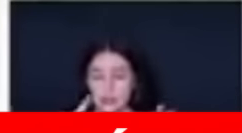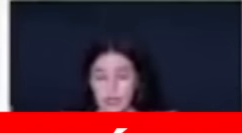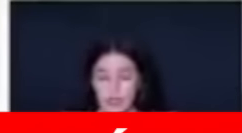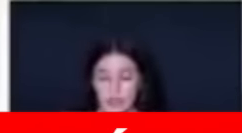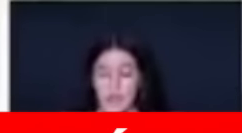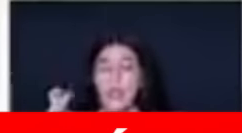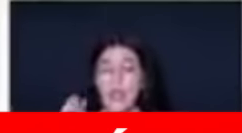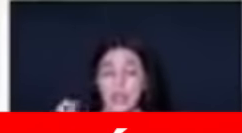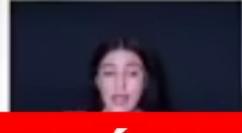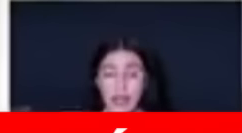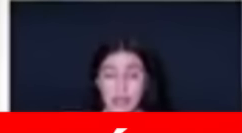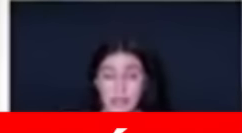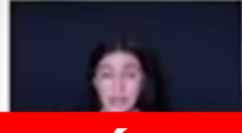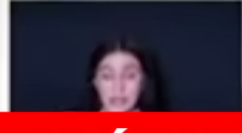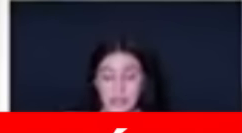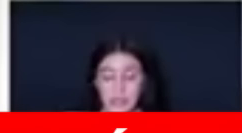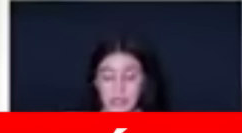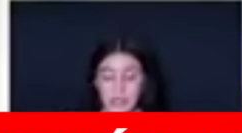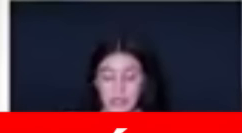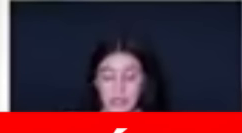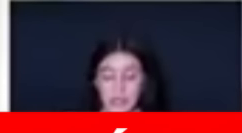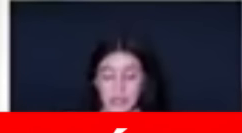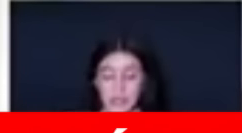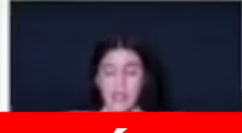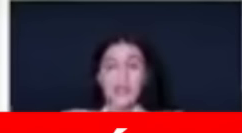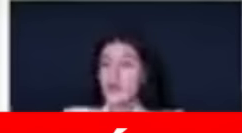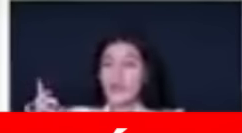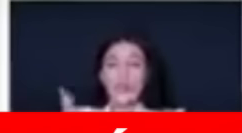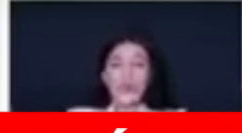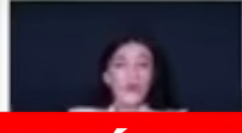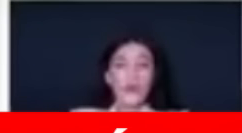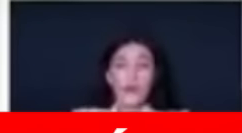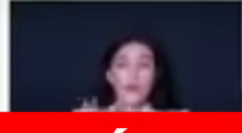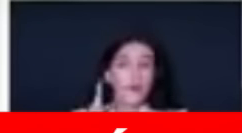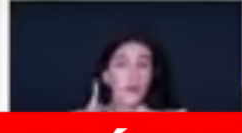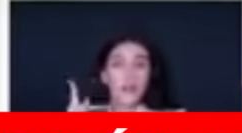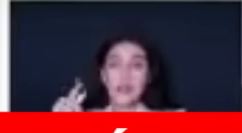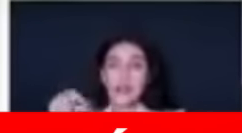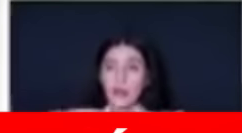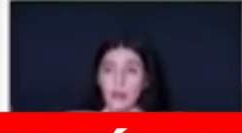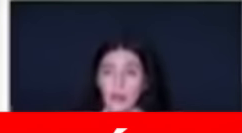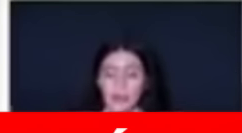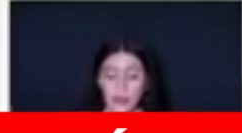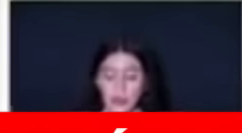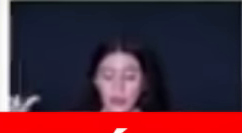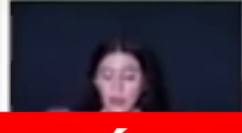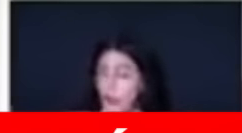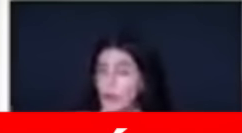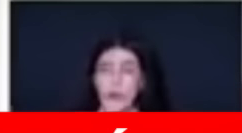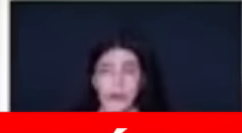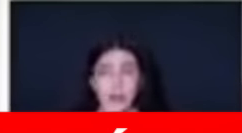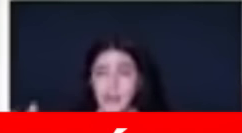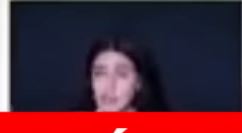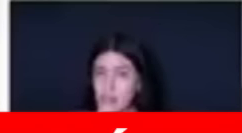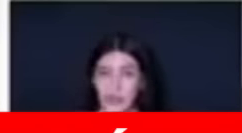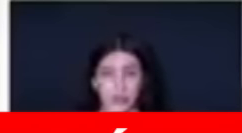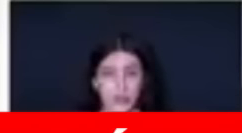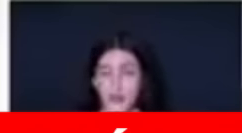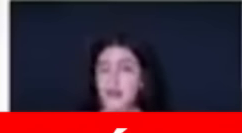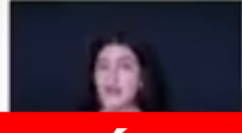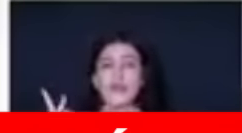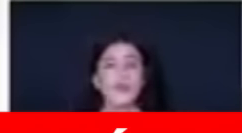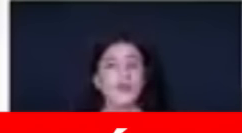así como entonces no fue solo el PAN quien dio la lucha, hoy tampoco somos